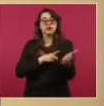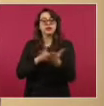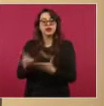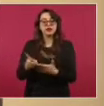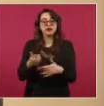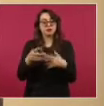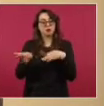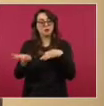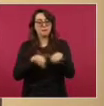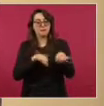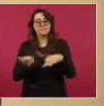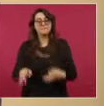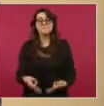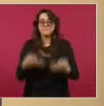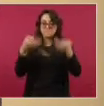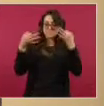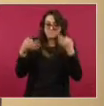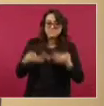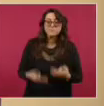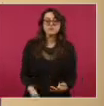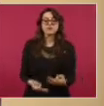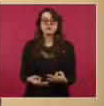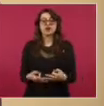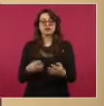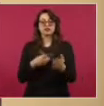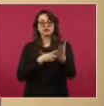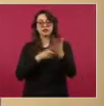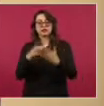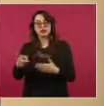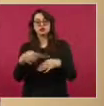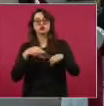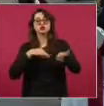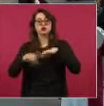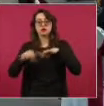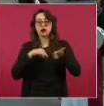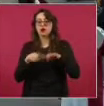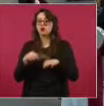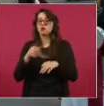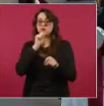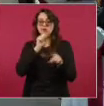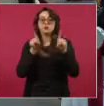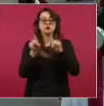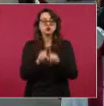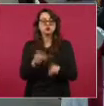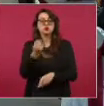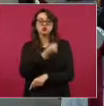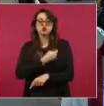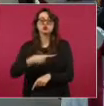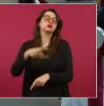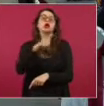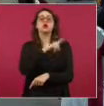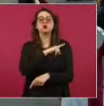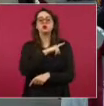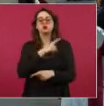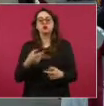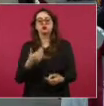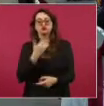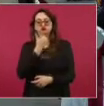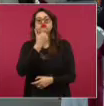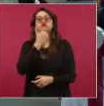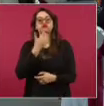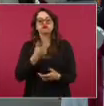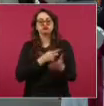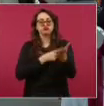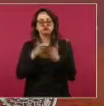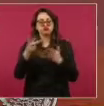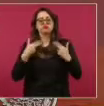empleo formal en el ámbito del derecho del trabajo y la seguridad social en niveles dignos y acordes con nuestros